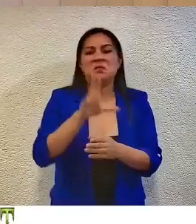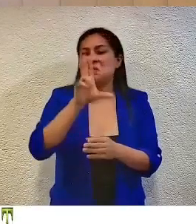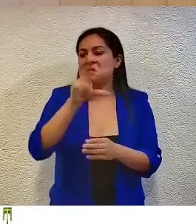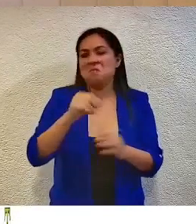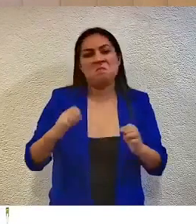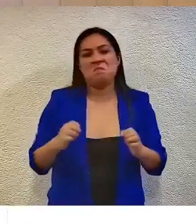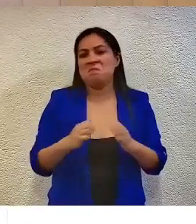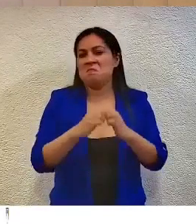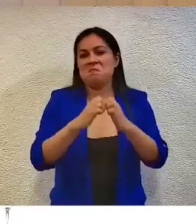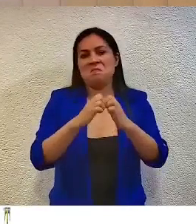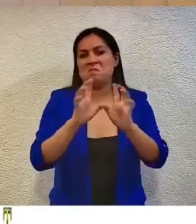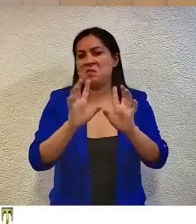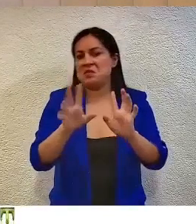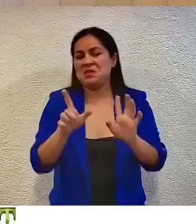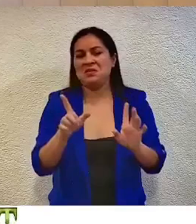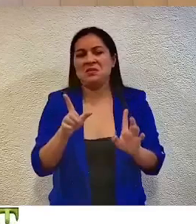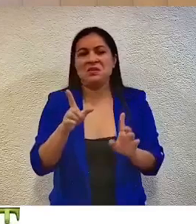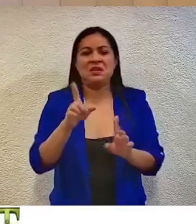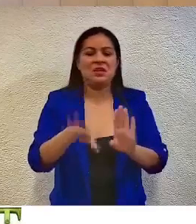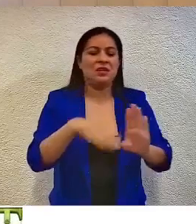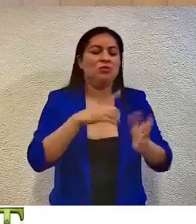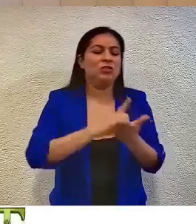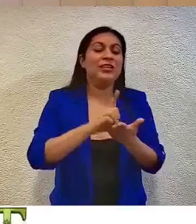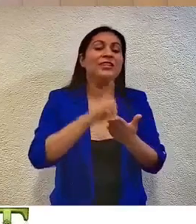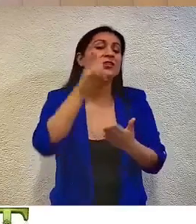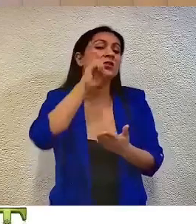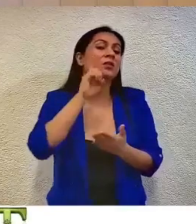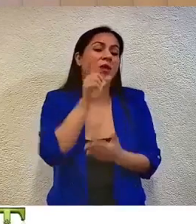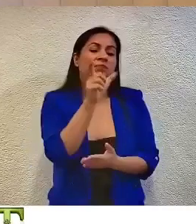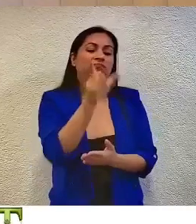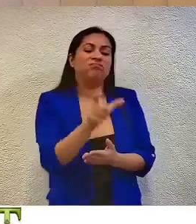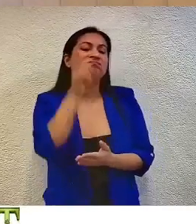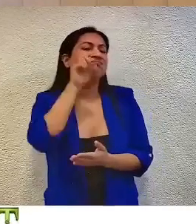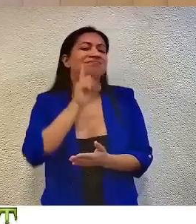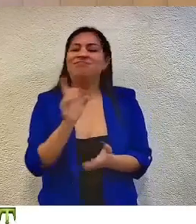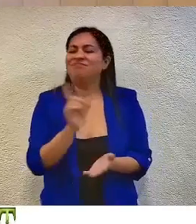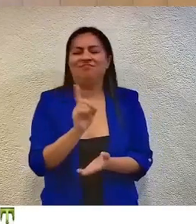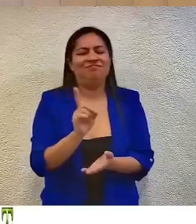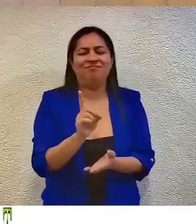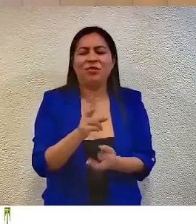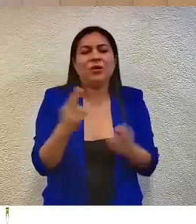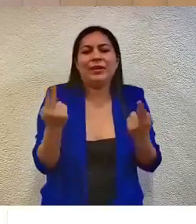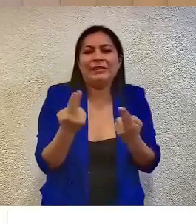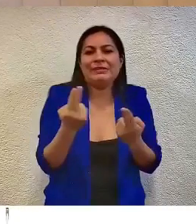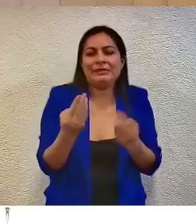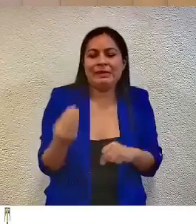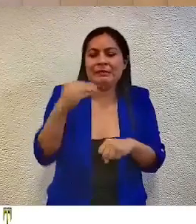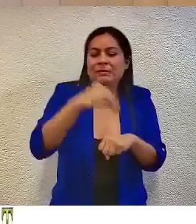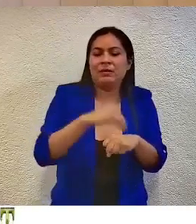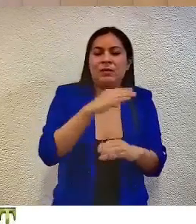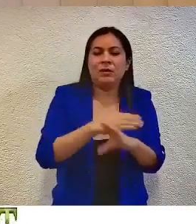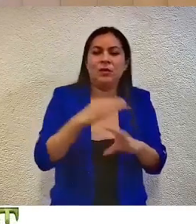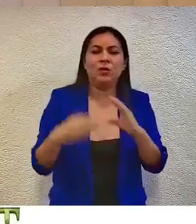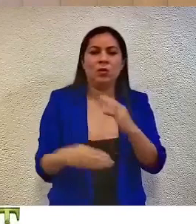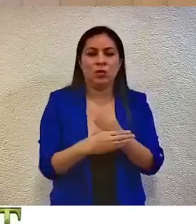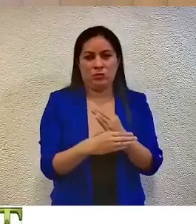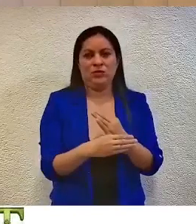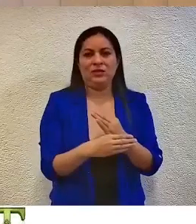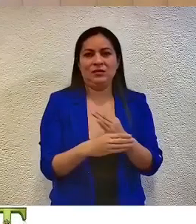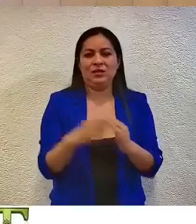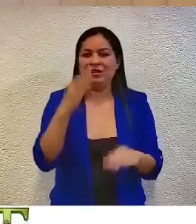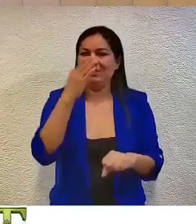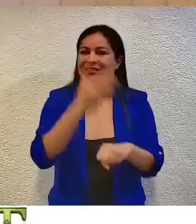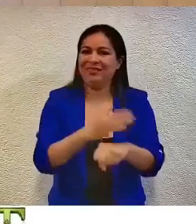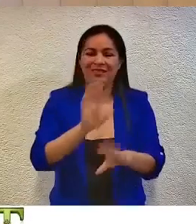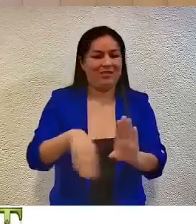los derechos de la actora, ocasionado por su condición de mujer, que derivaran en la necesidad de implementar medidas tendentes a detener la